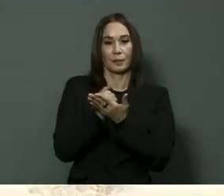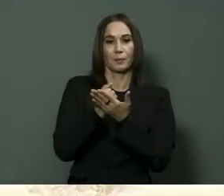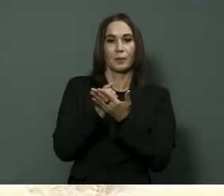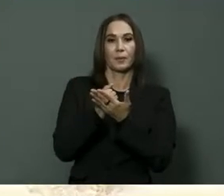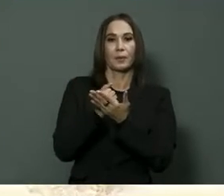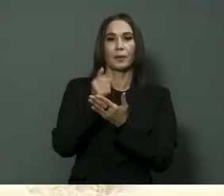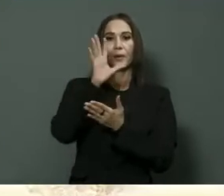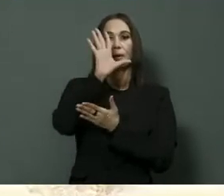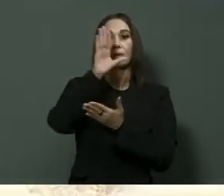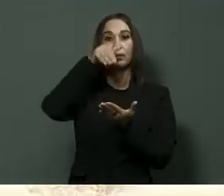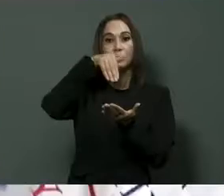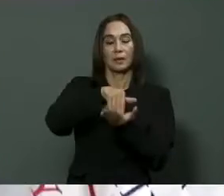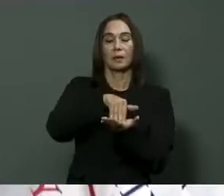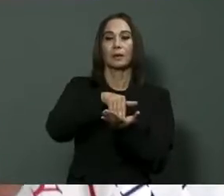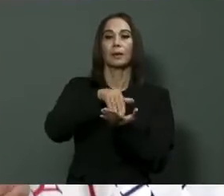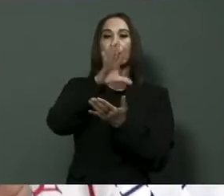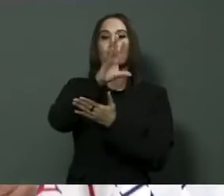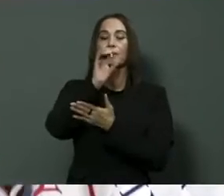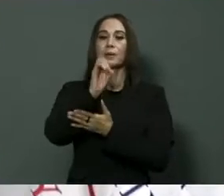recuperado